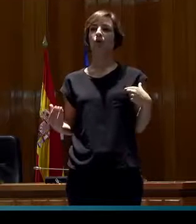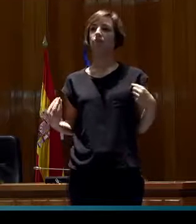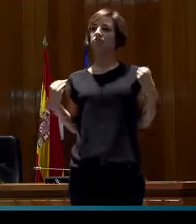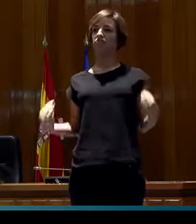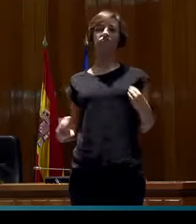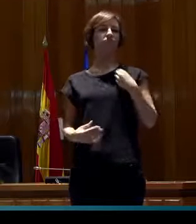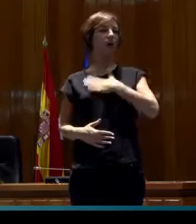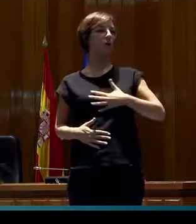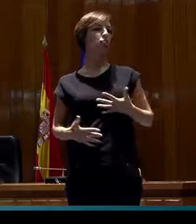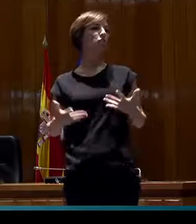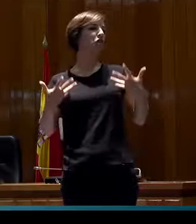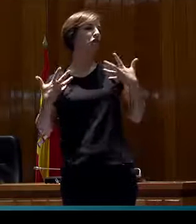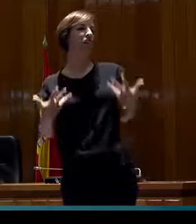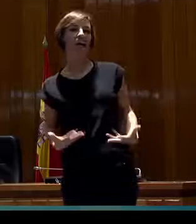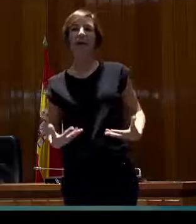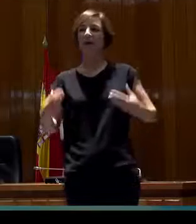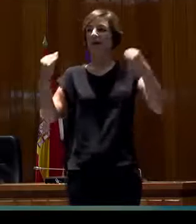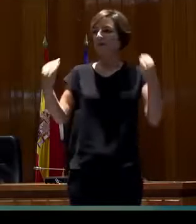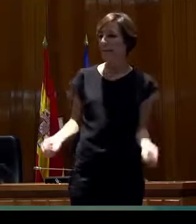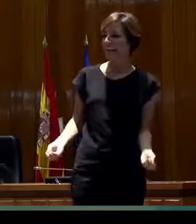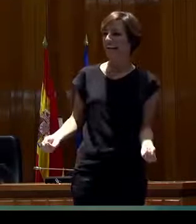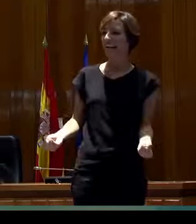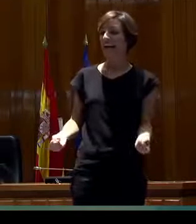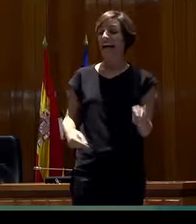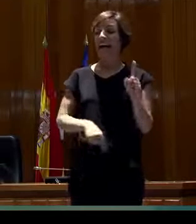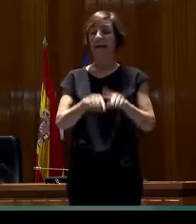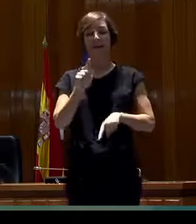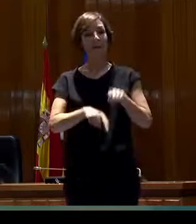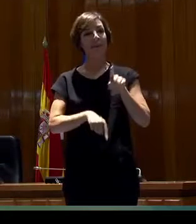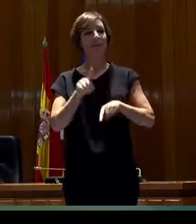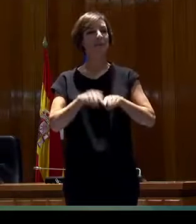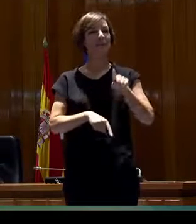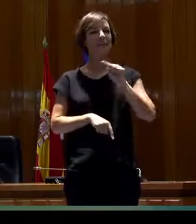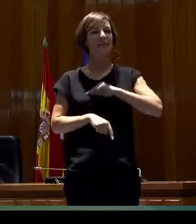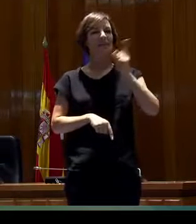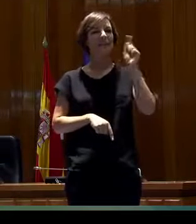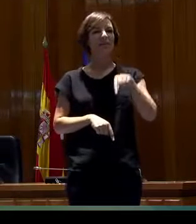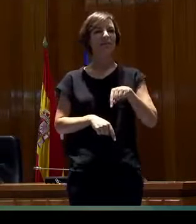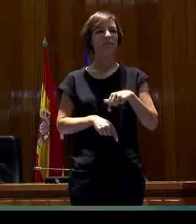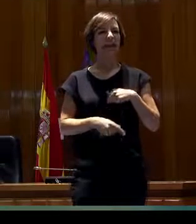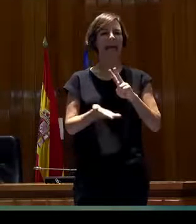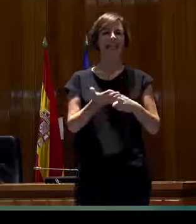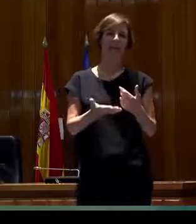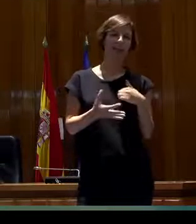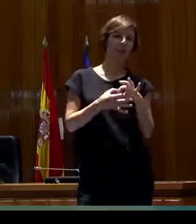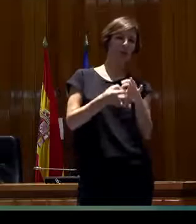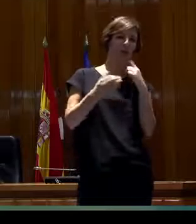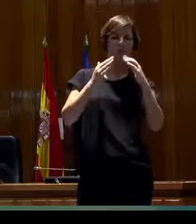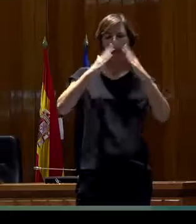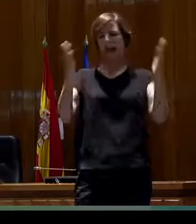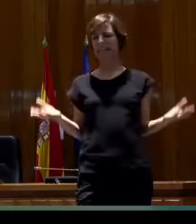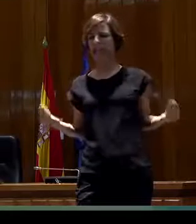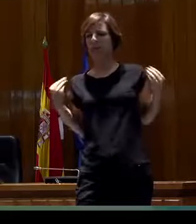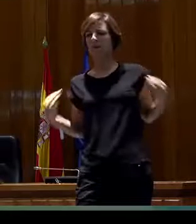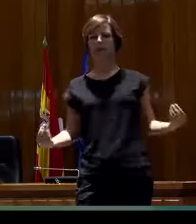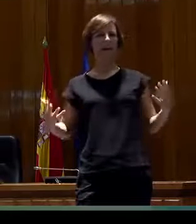estamos relajados y eso a veces nos transmite una sensación de, bueno, el intérprete es mi amiguete porque estoy aquí en casa, estoy aquí relajado